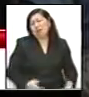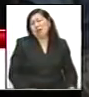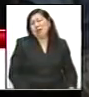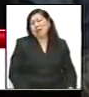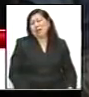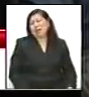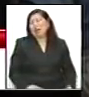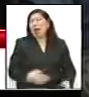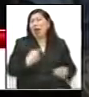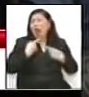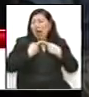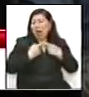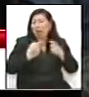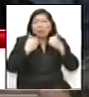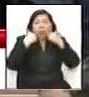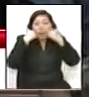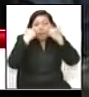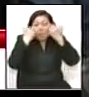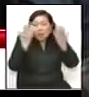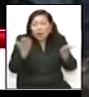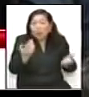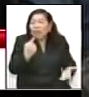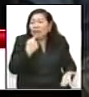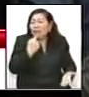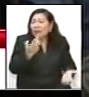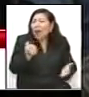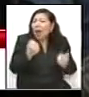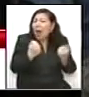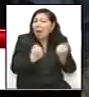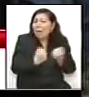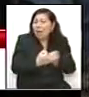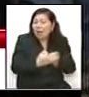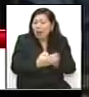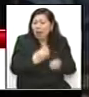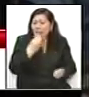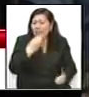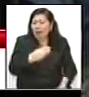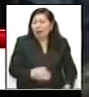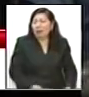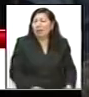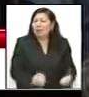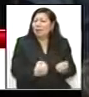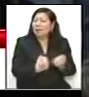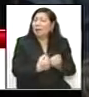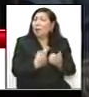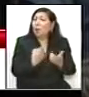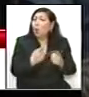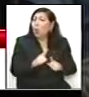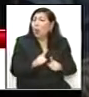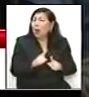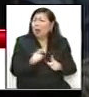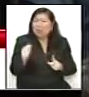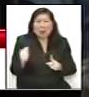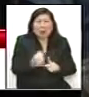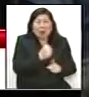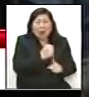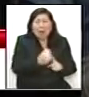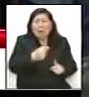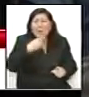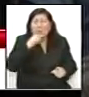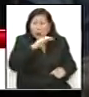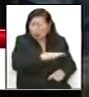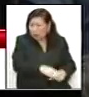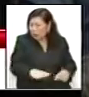sacan comunicados, dan vergüenza, diciendo que apoyan a Maduro. Apoyan a Maduro cuando masacran a mujeres, a